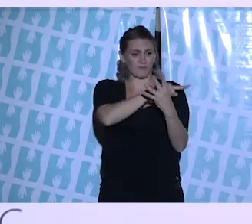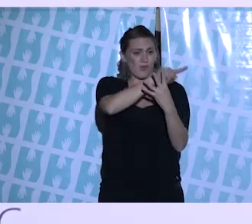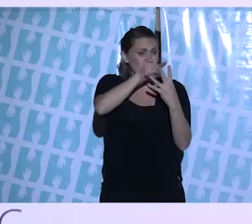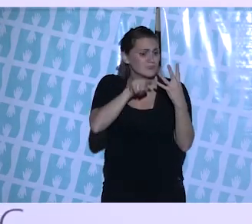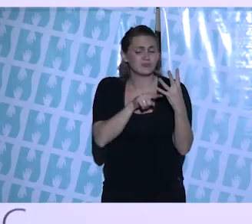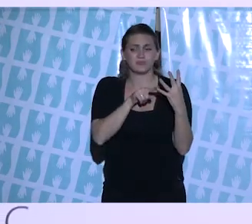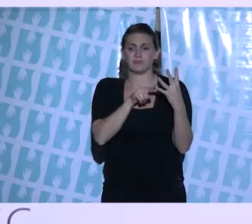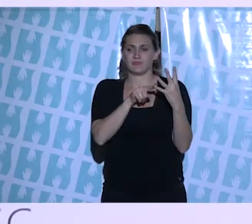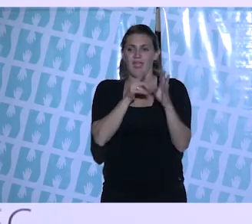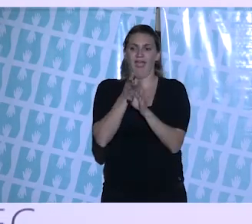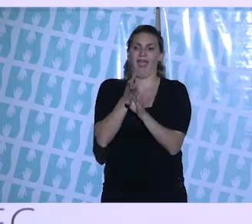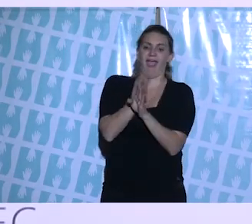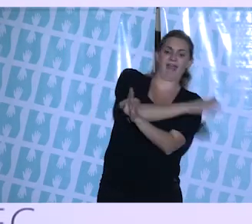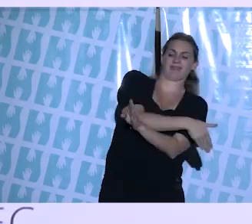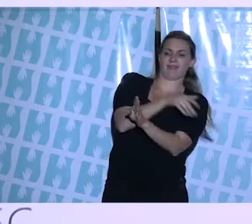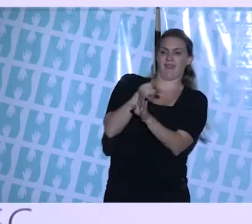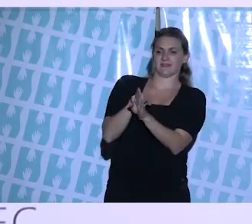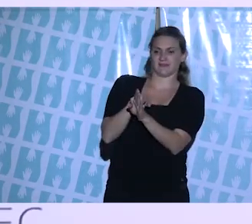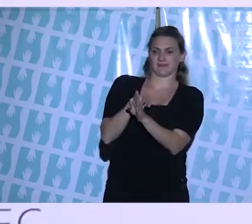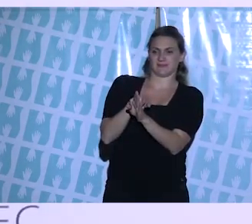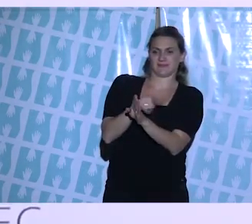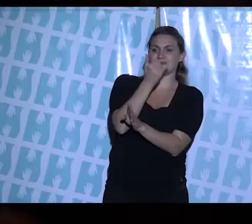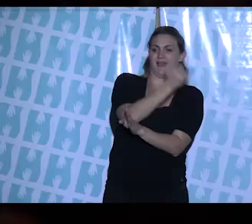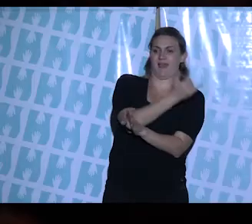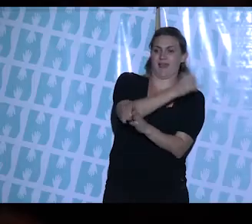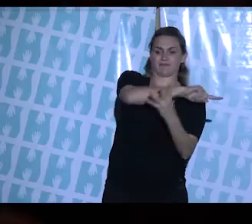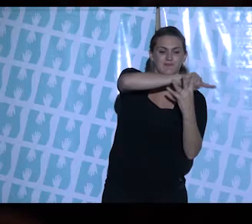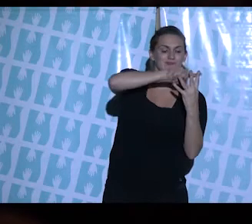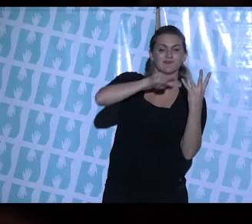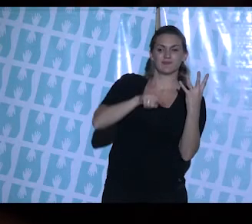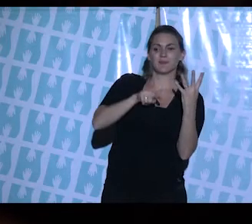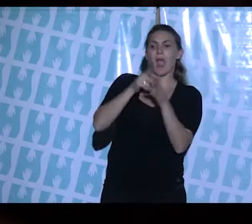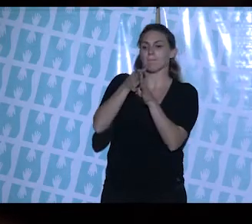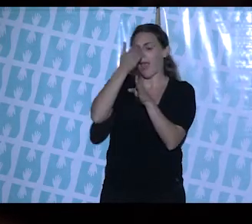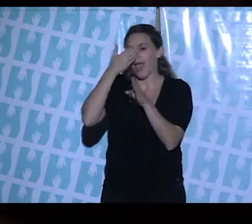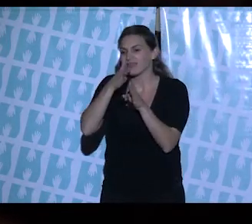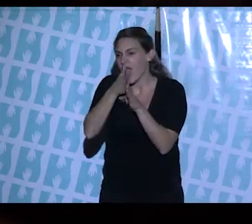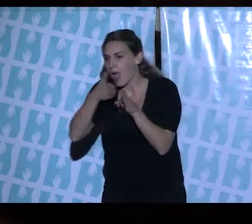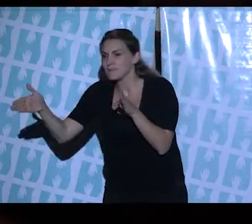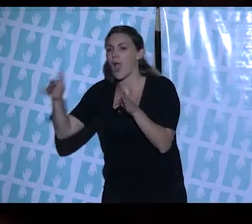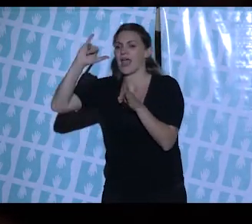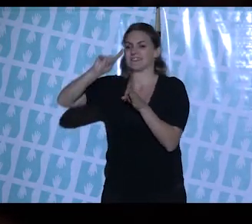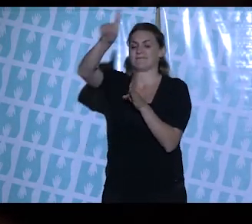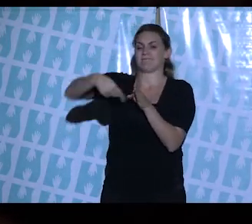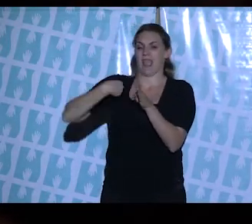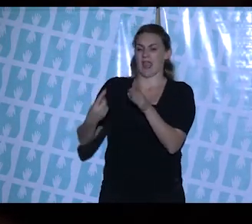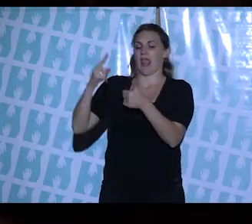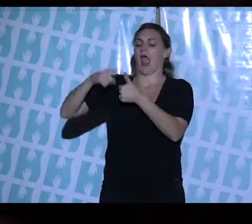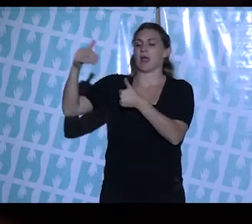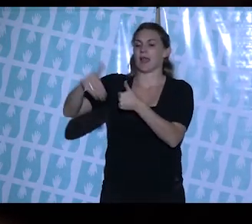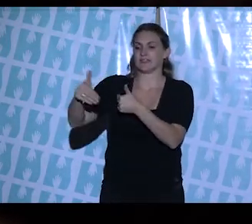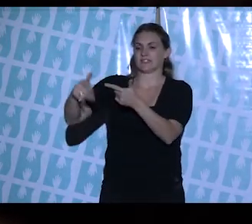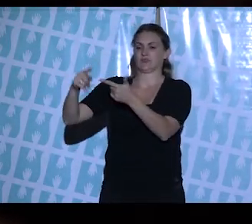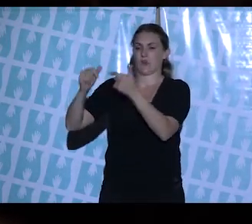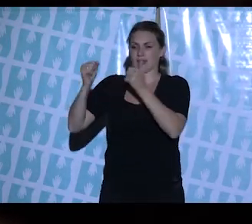puede preceder a la aparición de la lentitud, la rigidez y el temblor